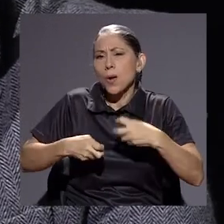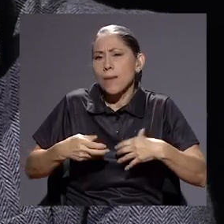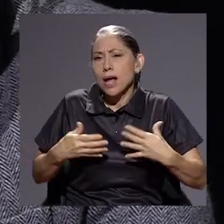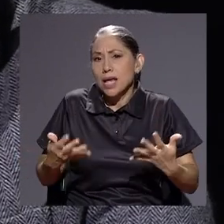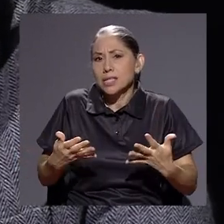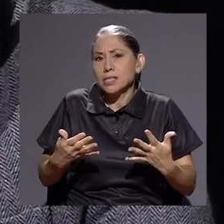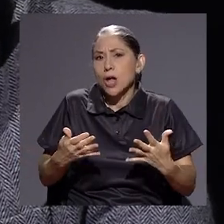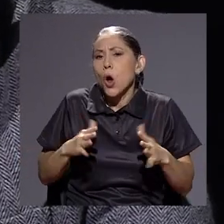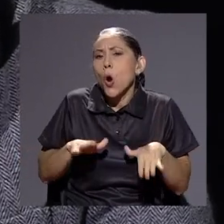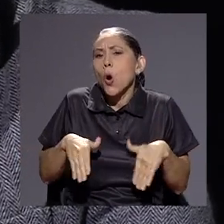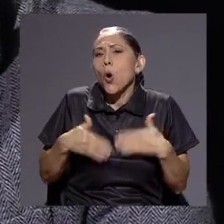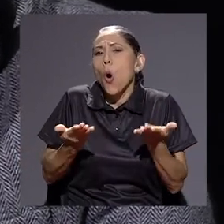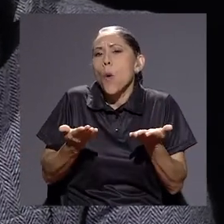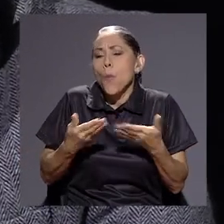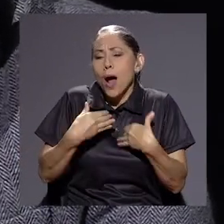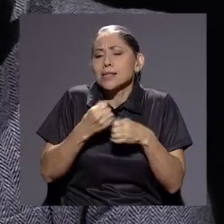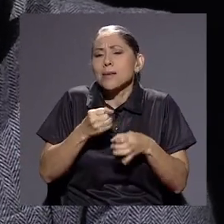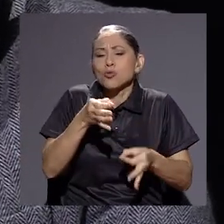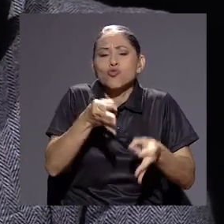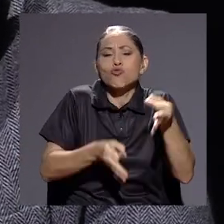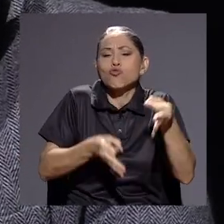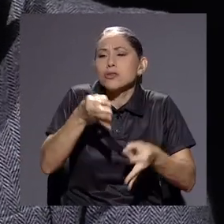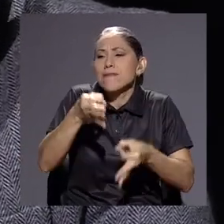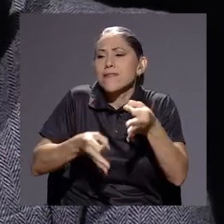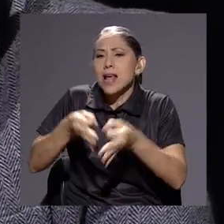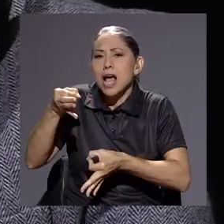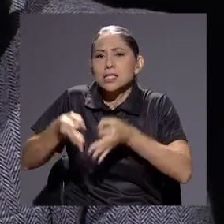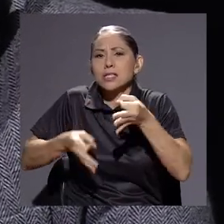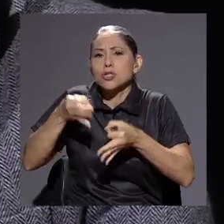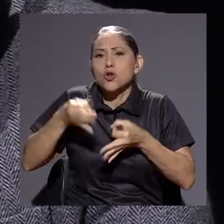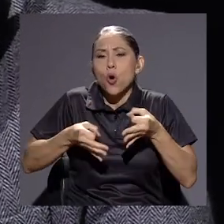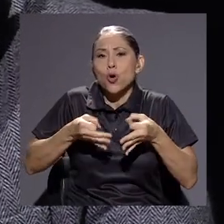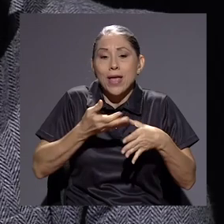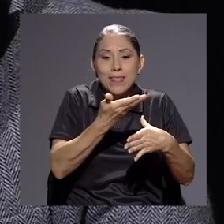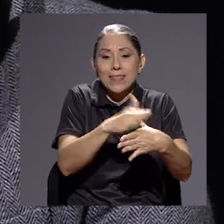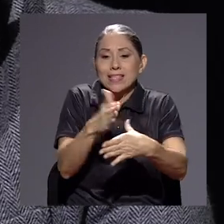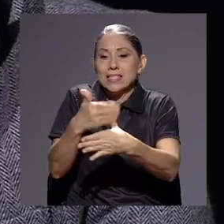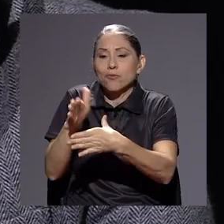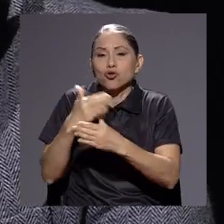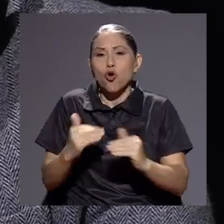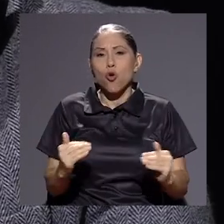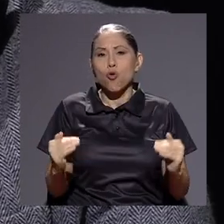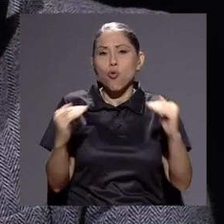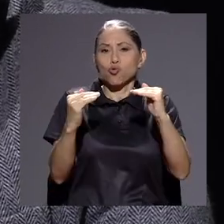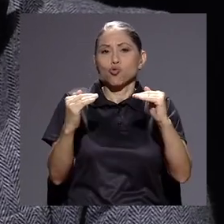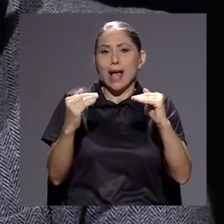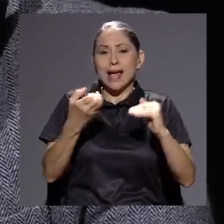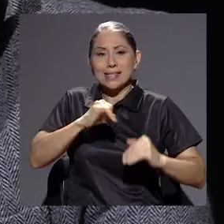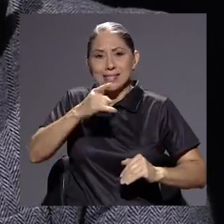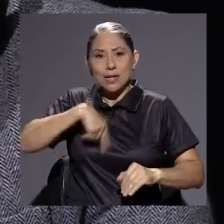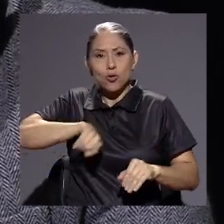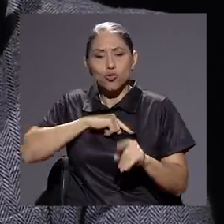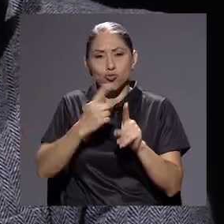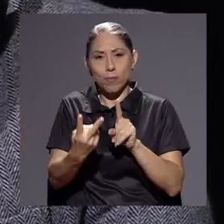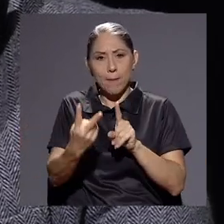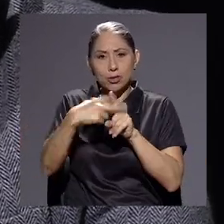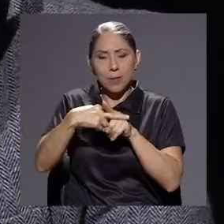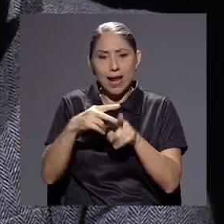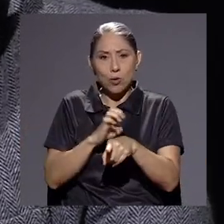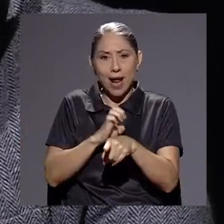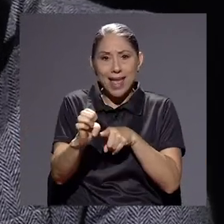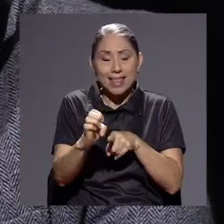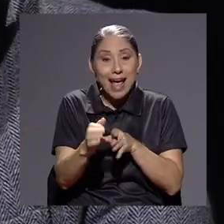justificamos una distribución justa cuando vamos a aplicar una ética en la cual vamos